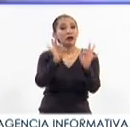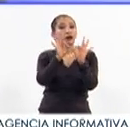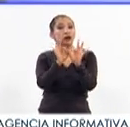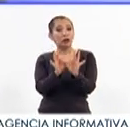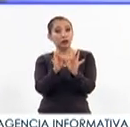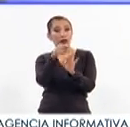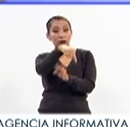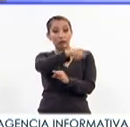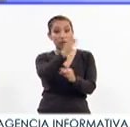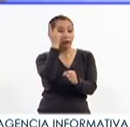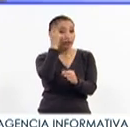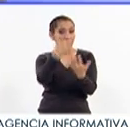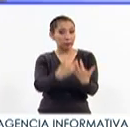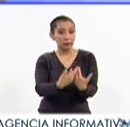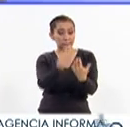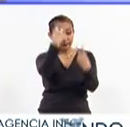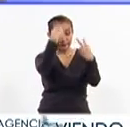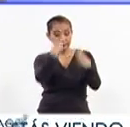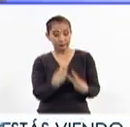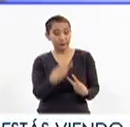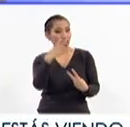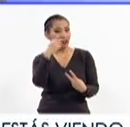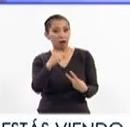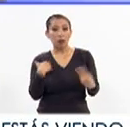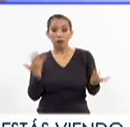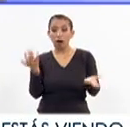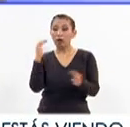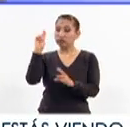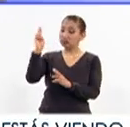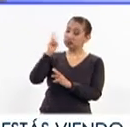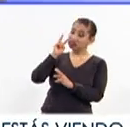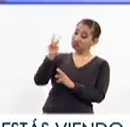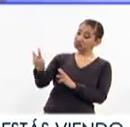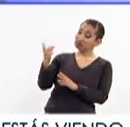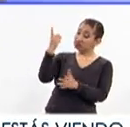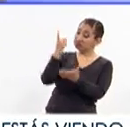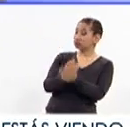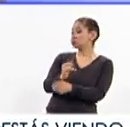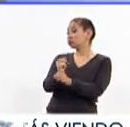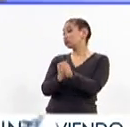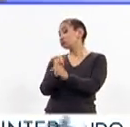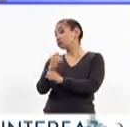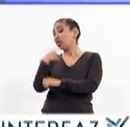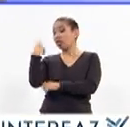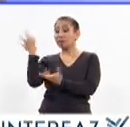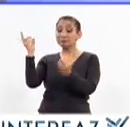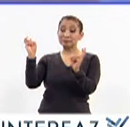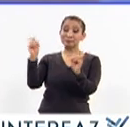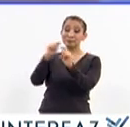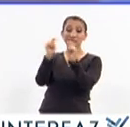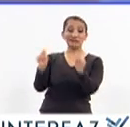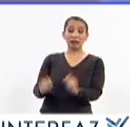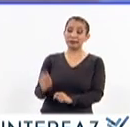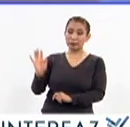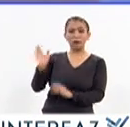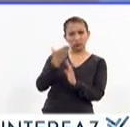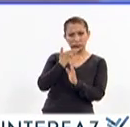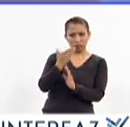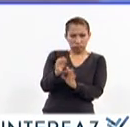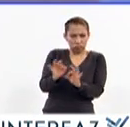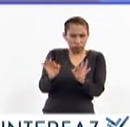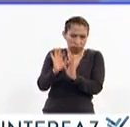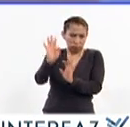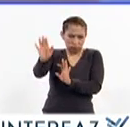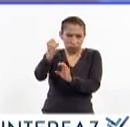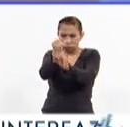importante que el industrial nos perciba no como una casa de estudios dedicada nada más a cuestiones de tesis, que son